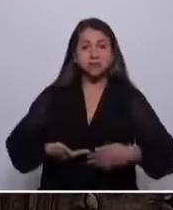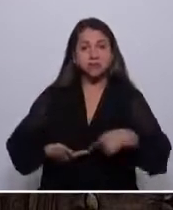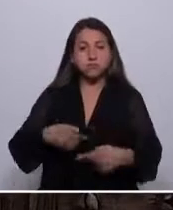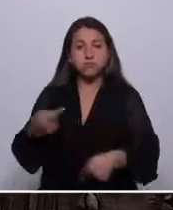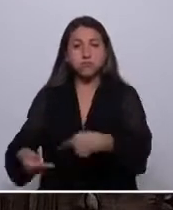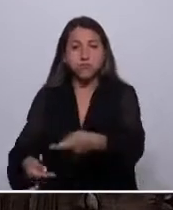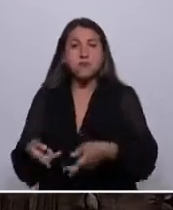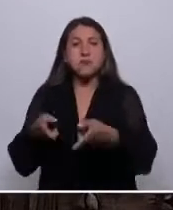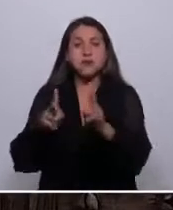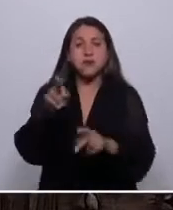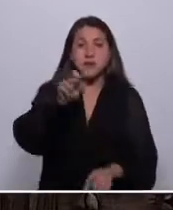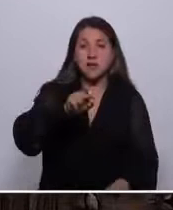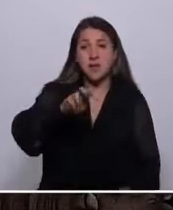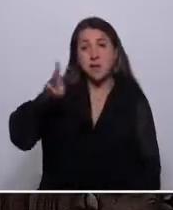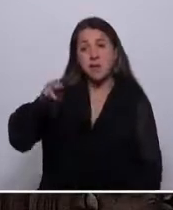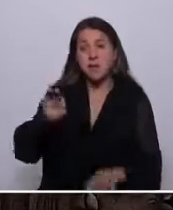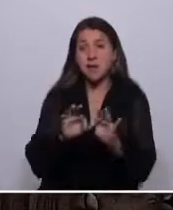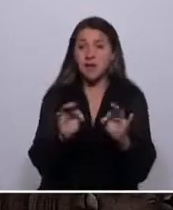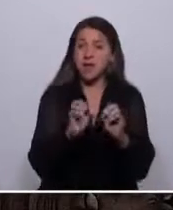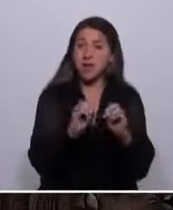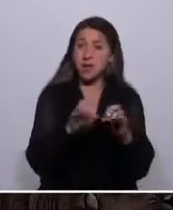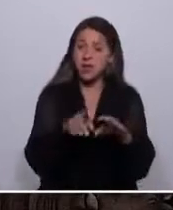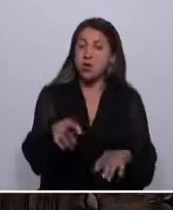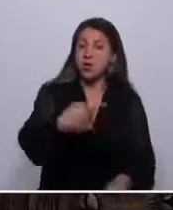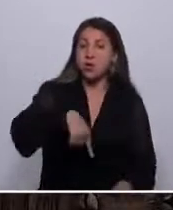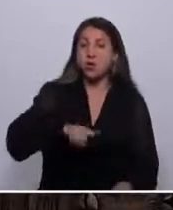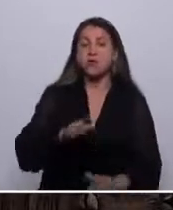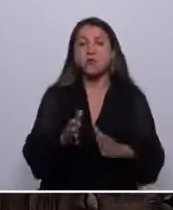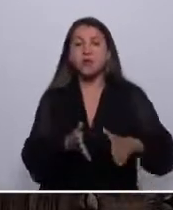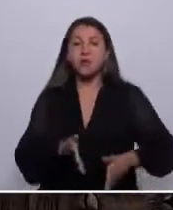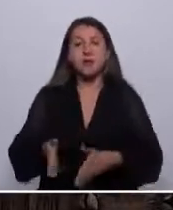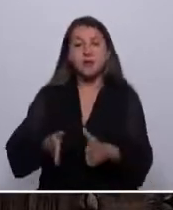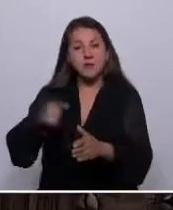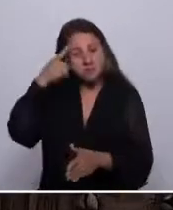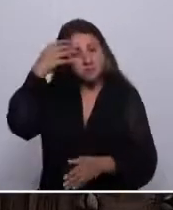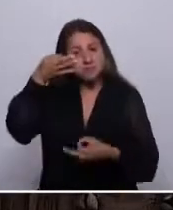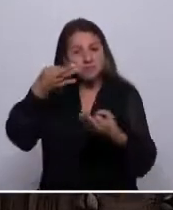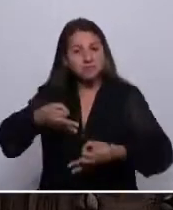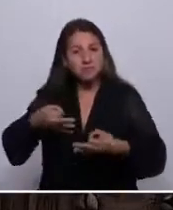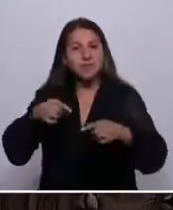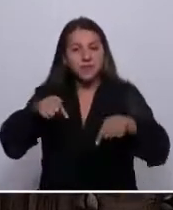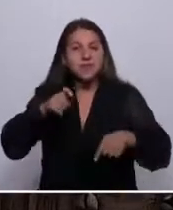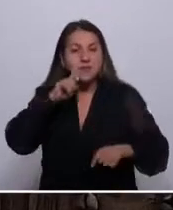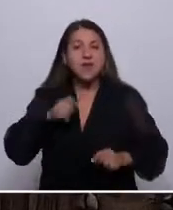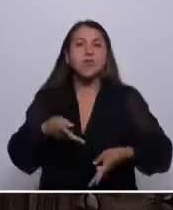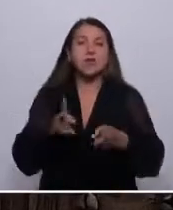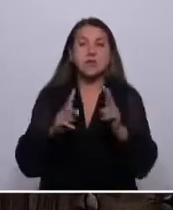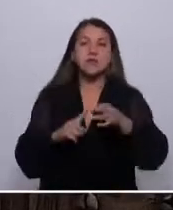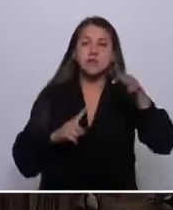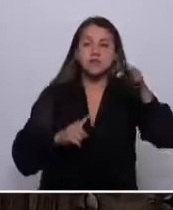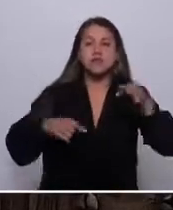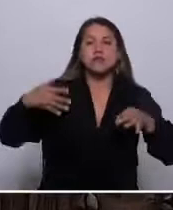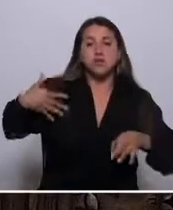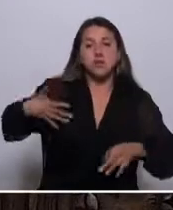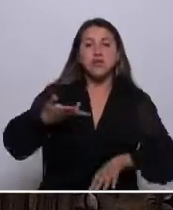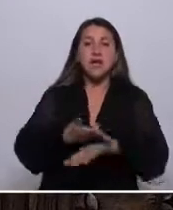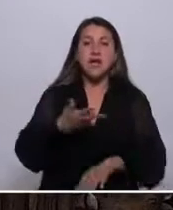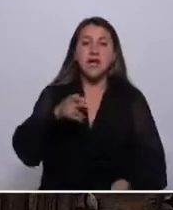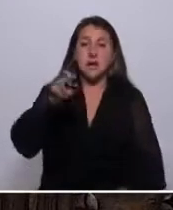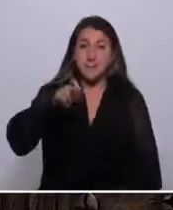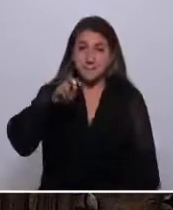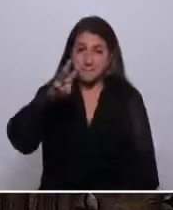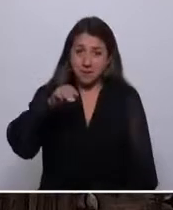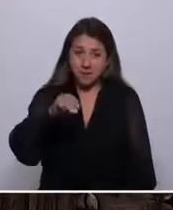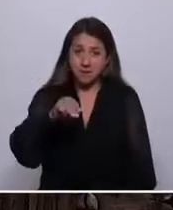los padres educarlos por el camino de sus convicciones. Este es un derecho fundamental que tienen los padres,